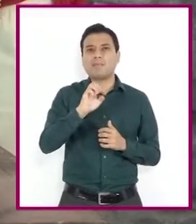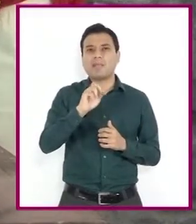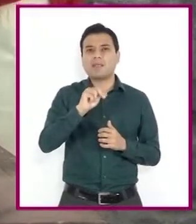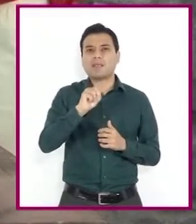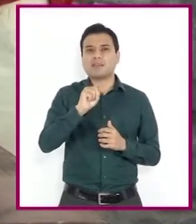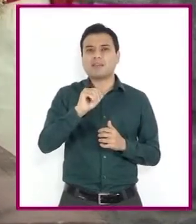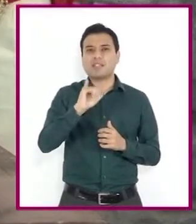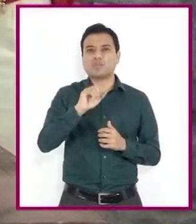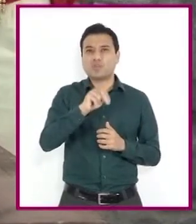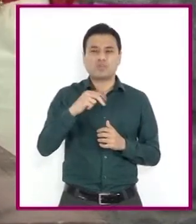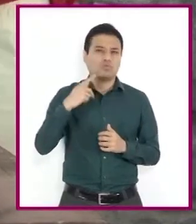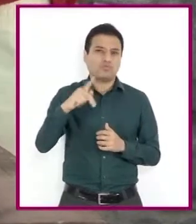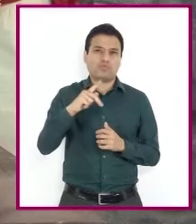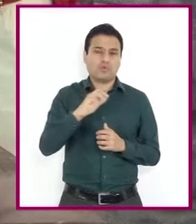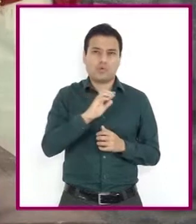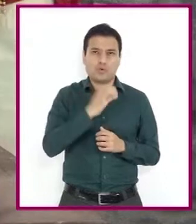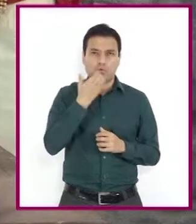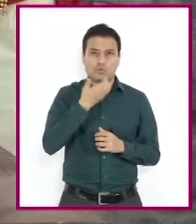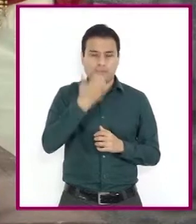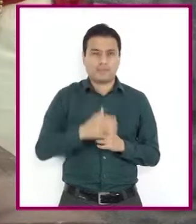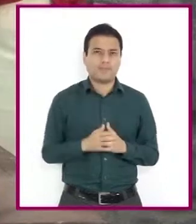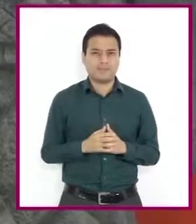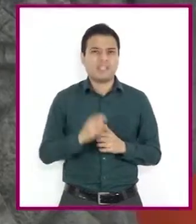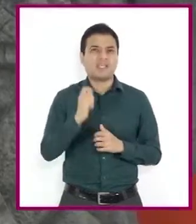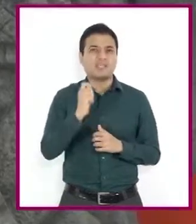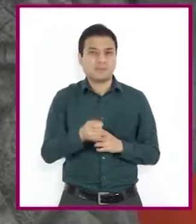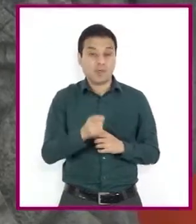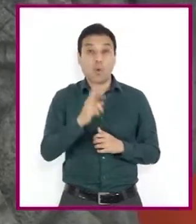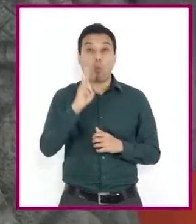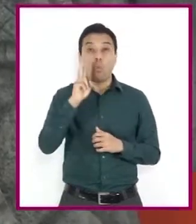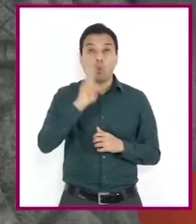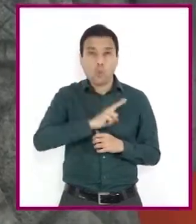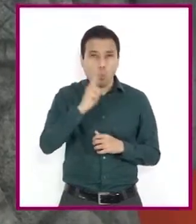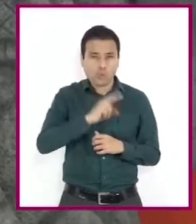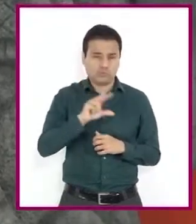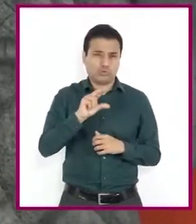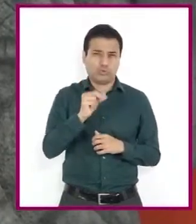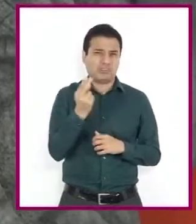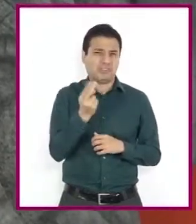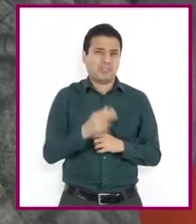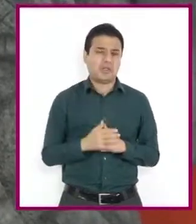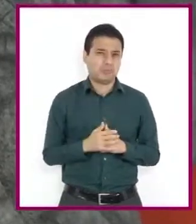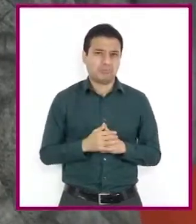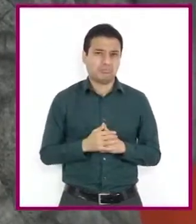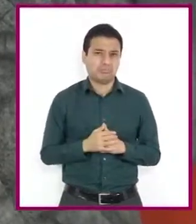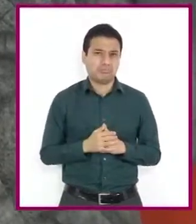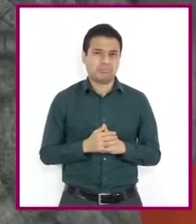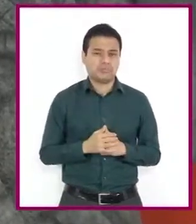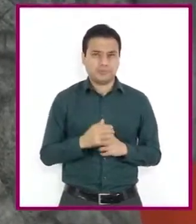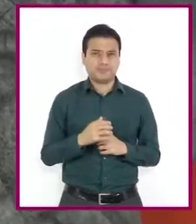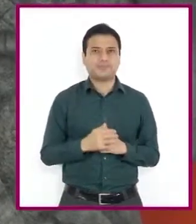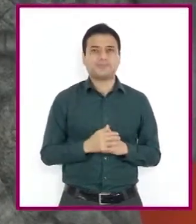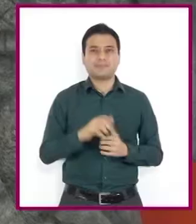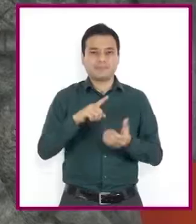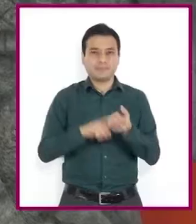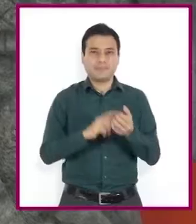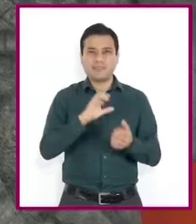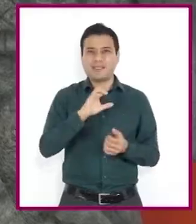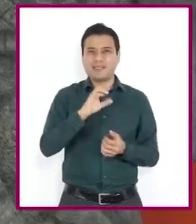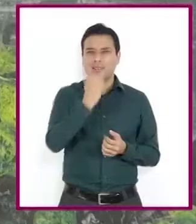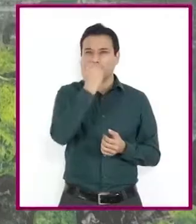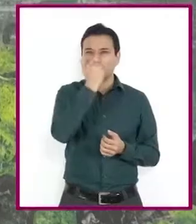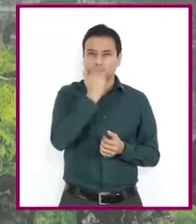anaerobio. Es decir, no requiere oxígeno para que se realice. Mediante esta se hidrolizan los carbohidratos como la